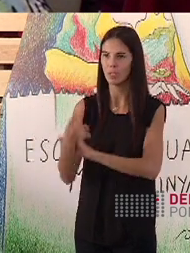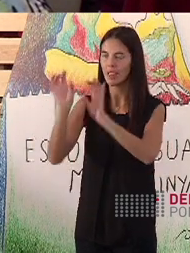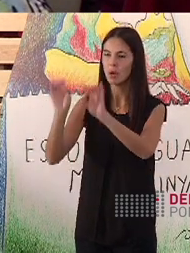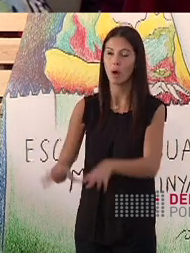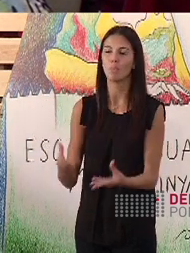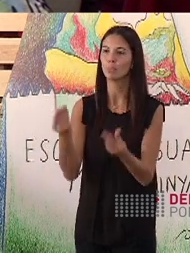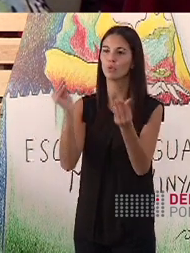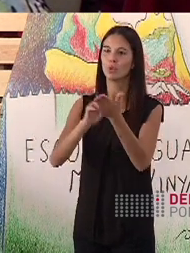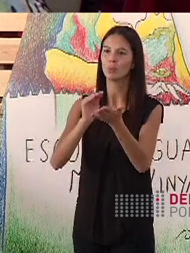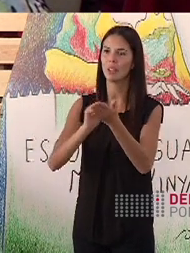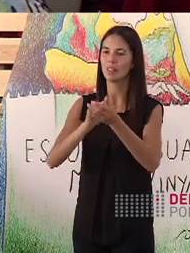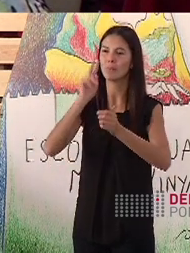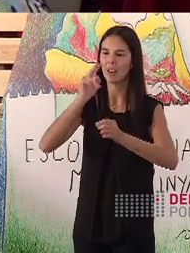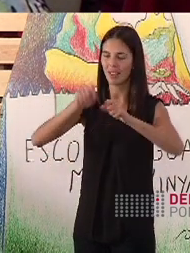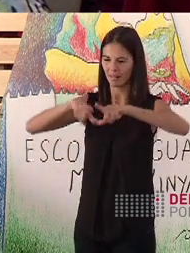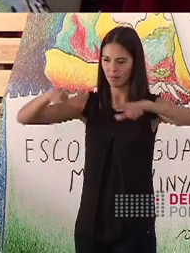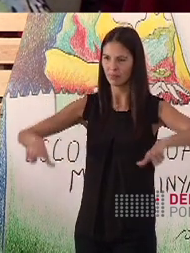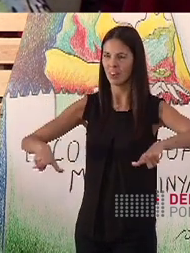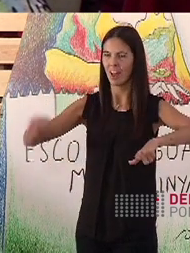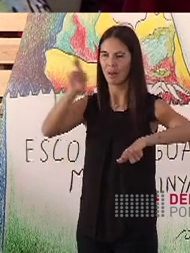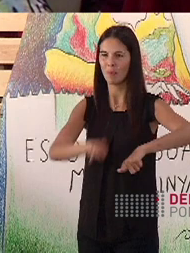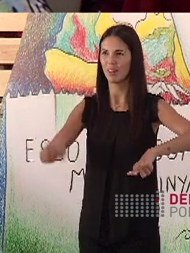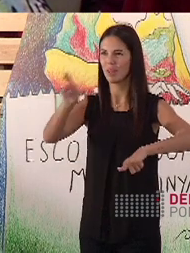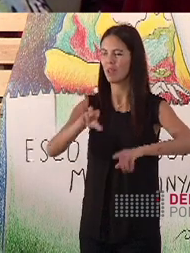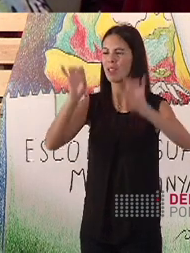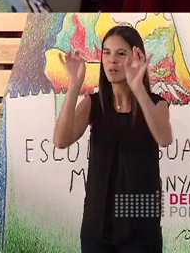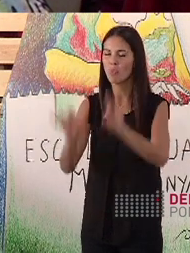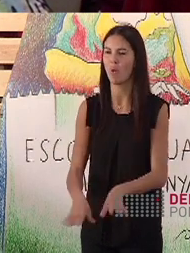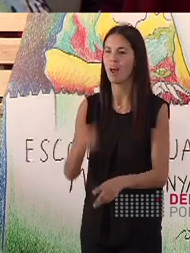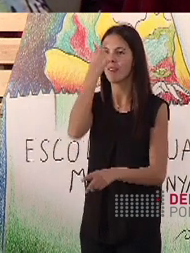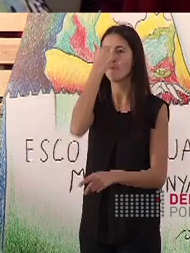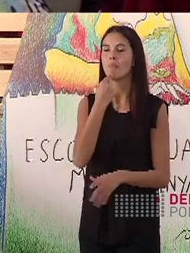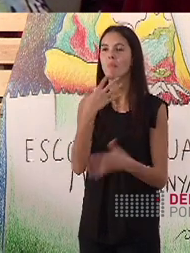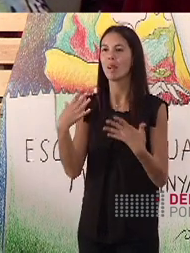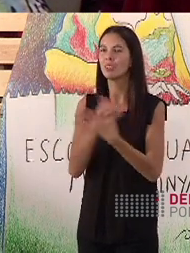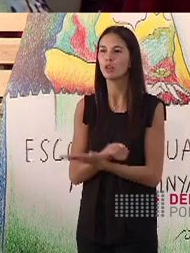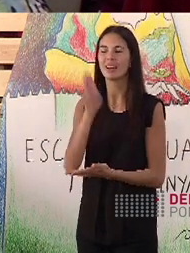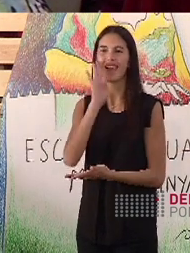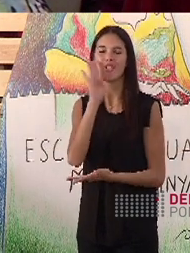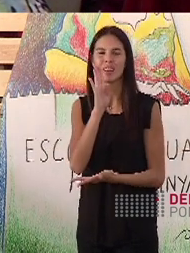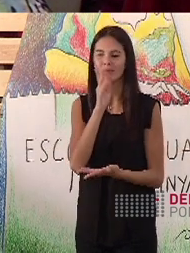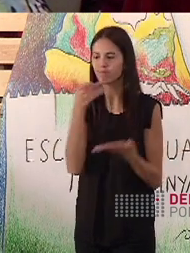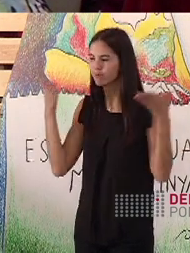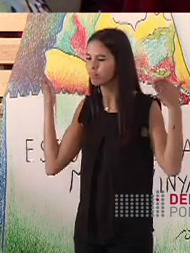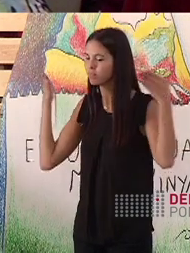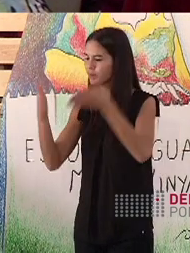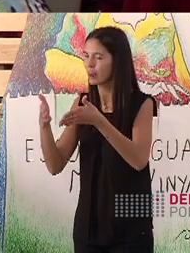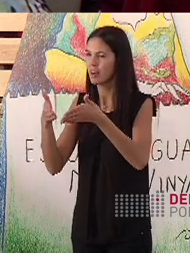de veces las escenas redundaban en que sus imágenes eróticas estaban,